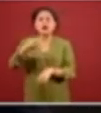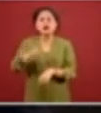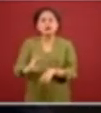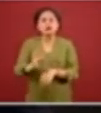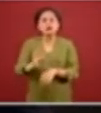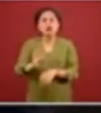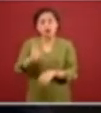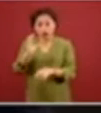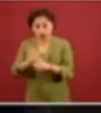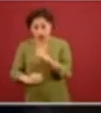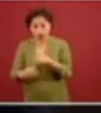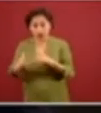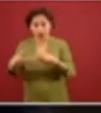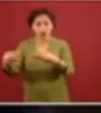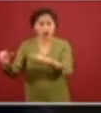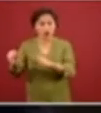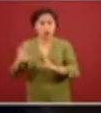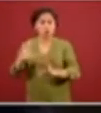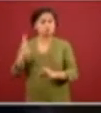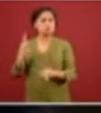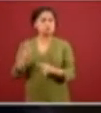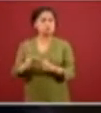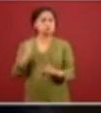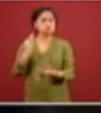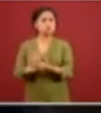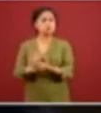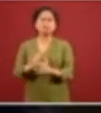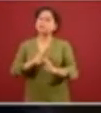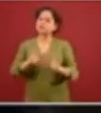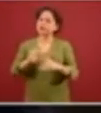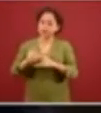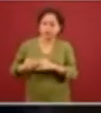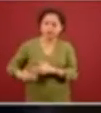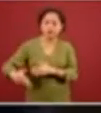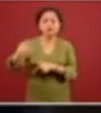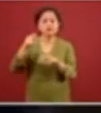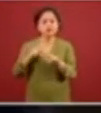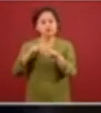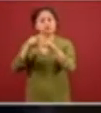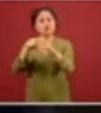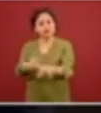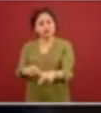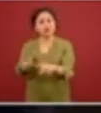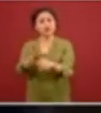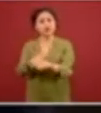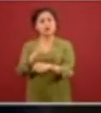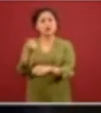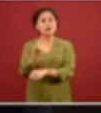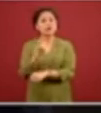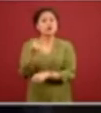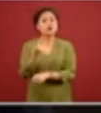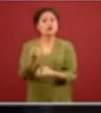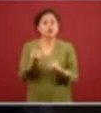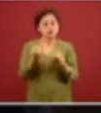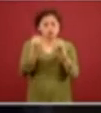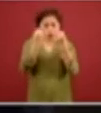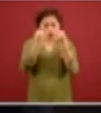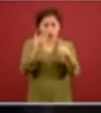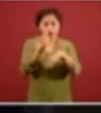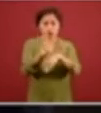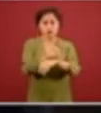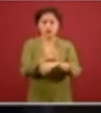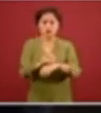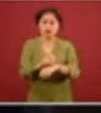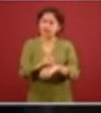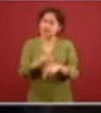Entonces, les pido que lleven un mensaje claro sobre la necesidad de una donación voluntaria y altruista de sangre.